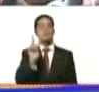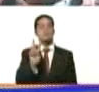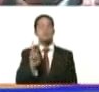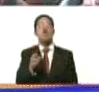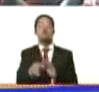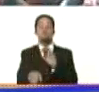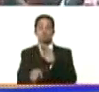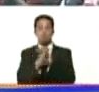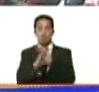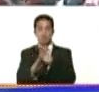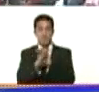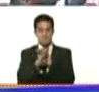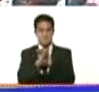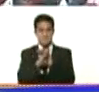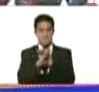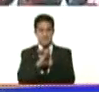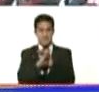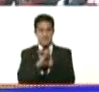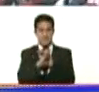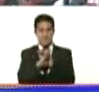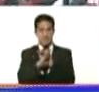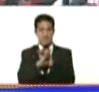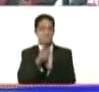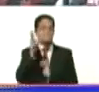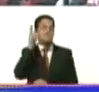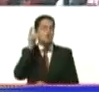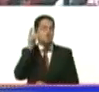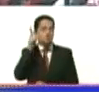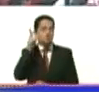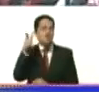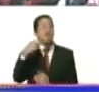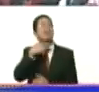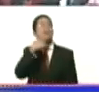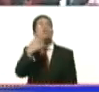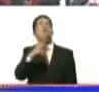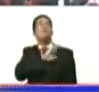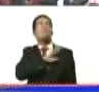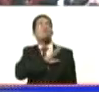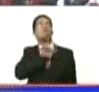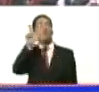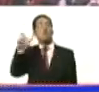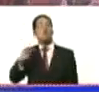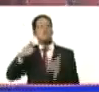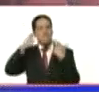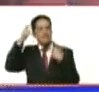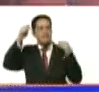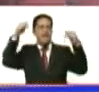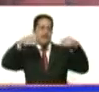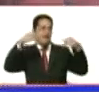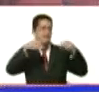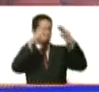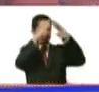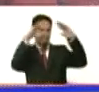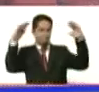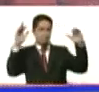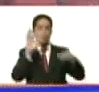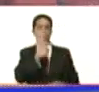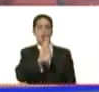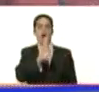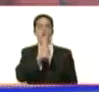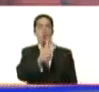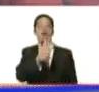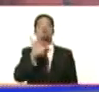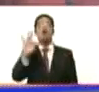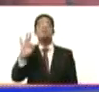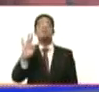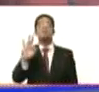todavía retumba la voz vibrante de mi comandante Chávez en este cuartel militar, cuando